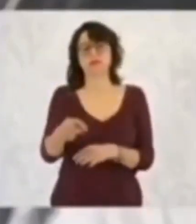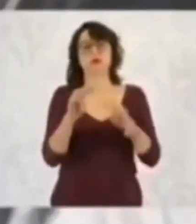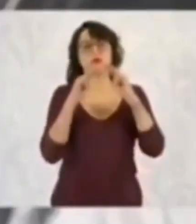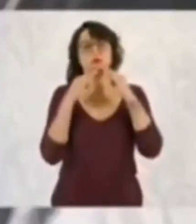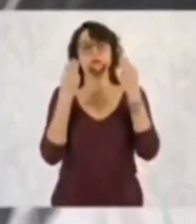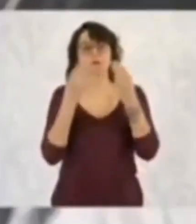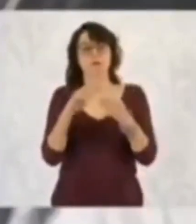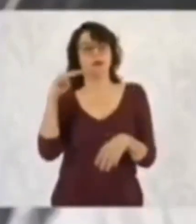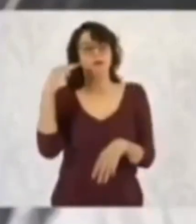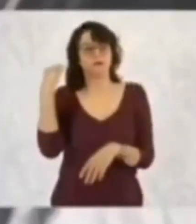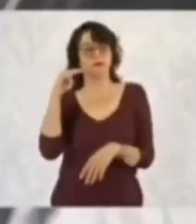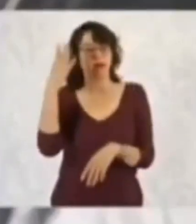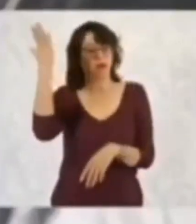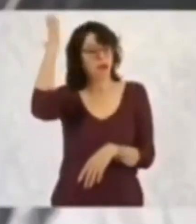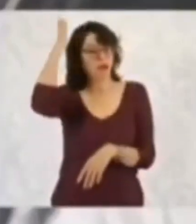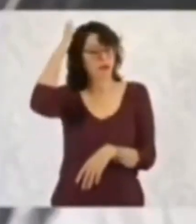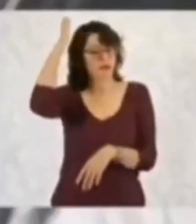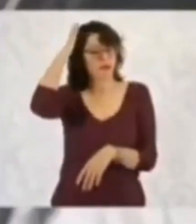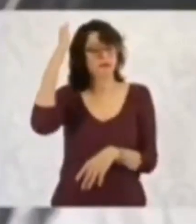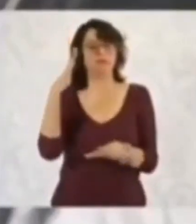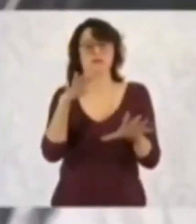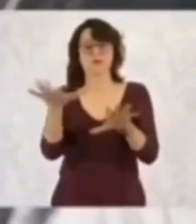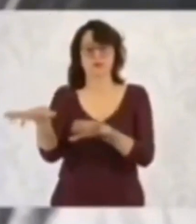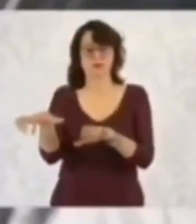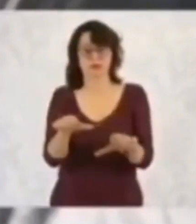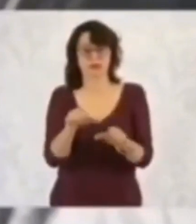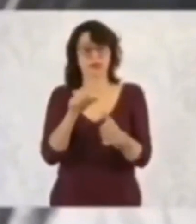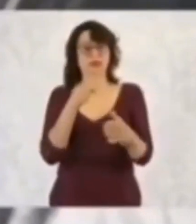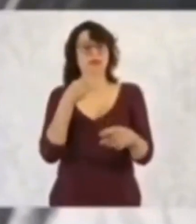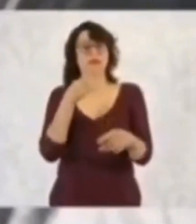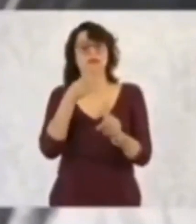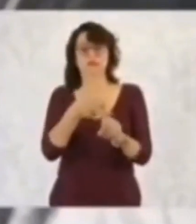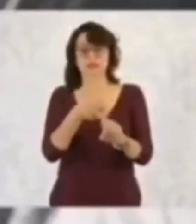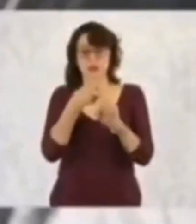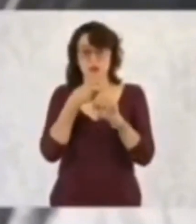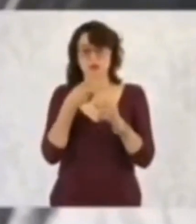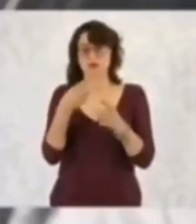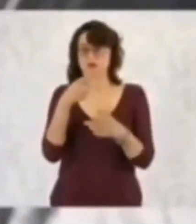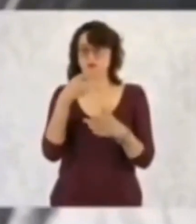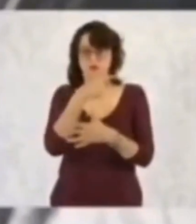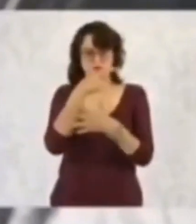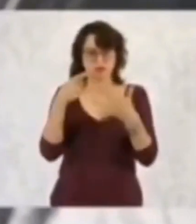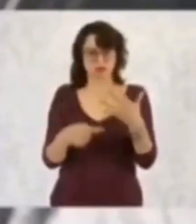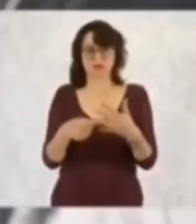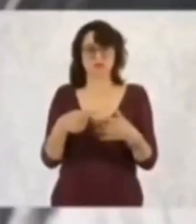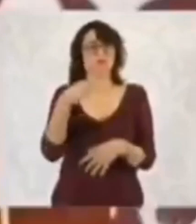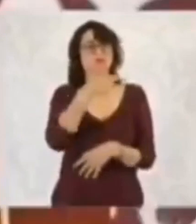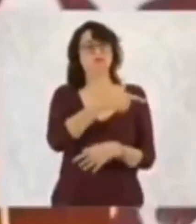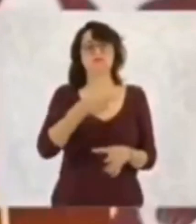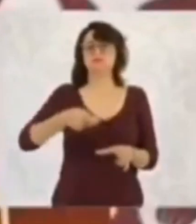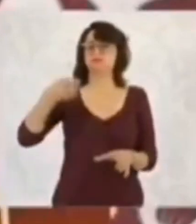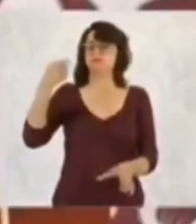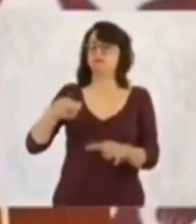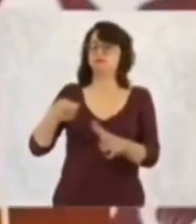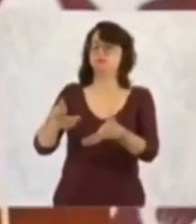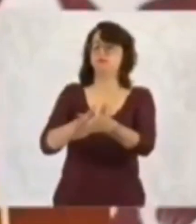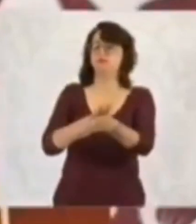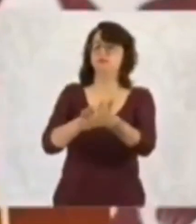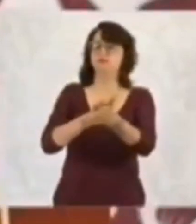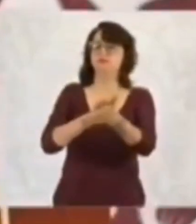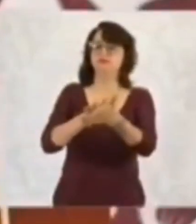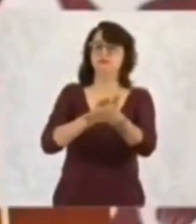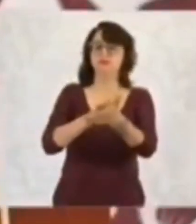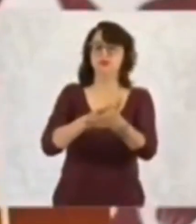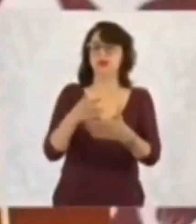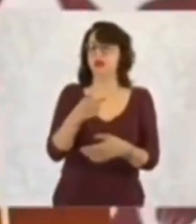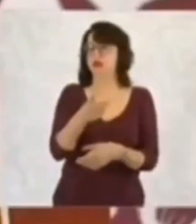la familia michoacana, detenido por delincuencia organizada y secuestro, obtuvo sentencia absolutoria, dejando a las víctimas, que fueron privadas de la